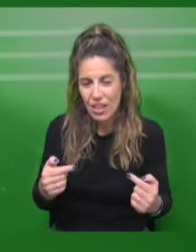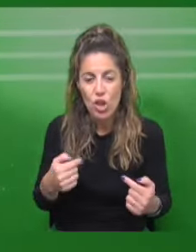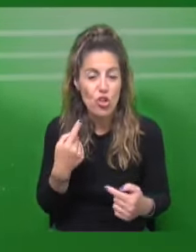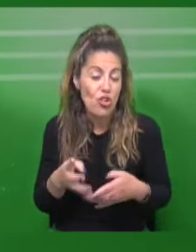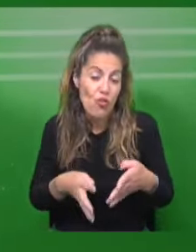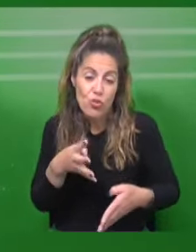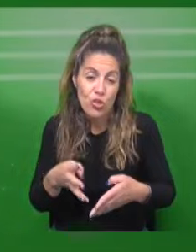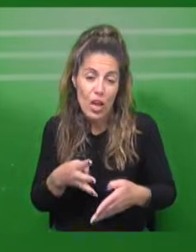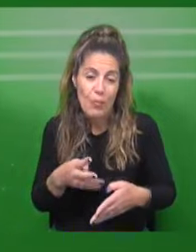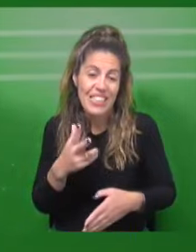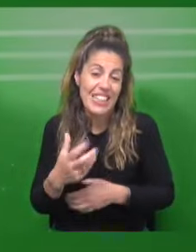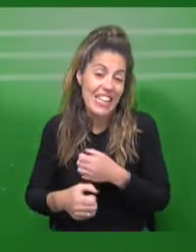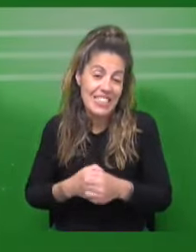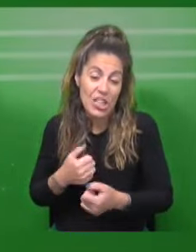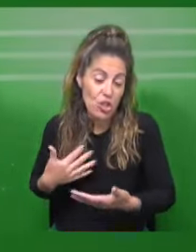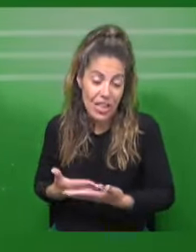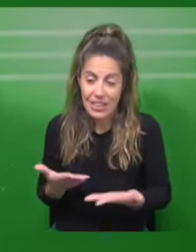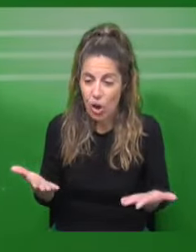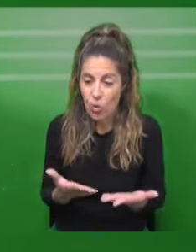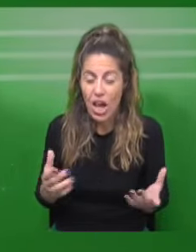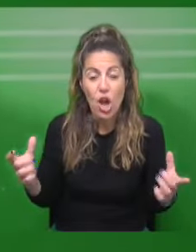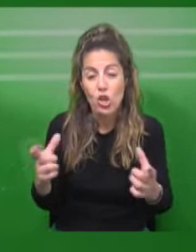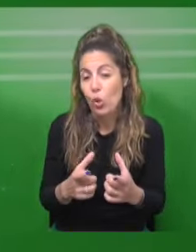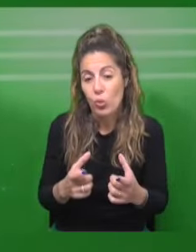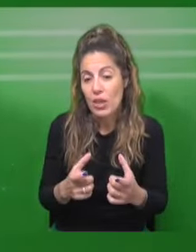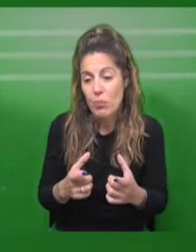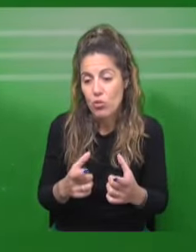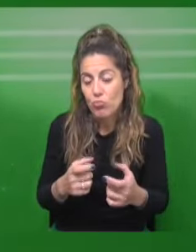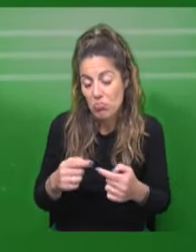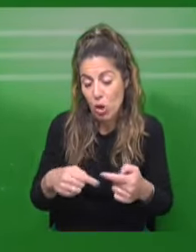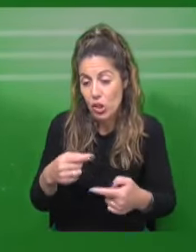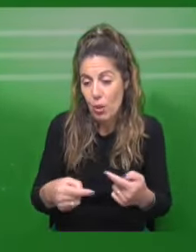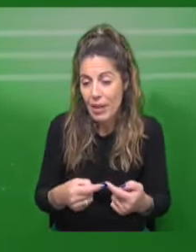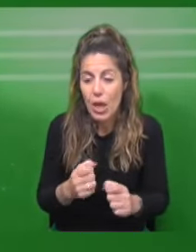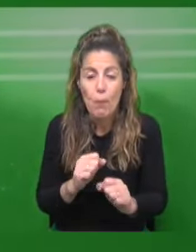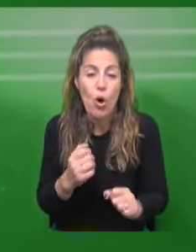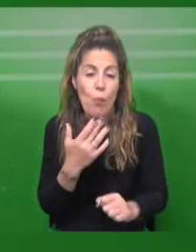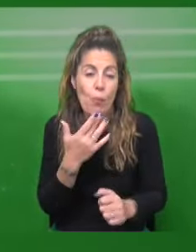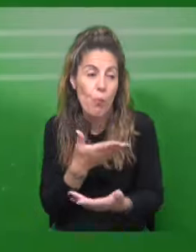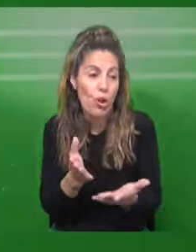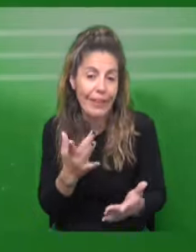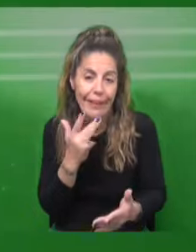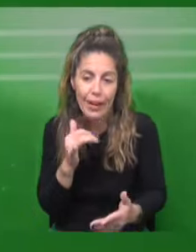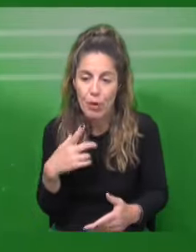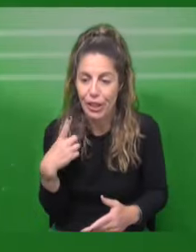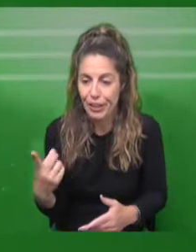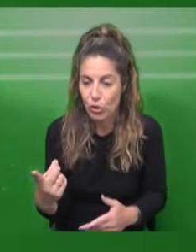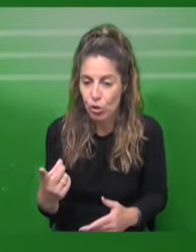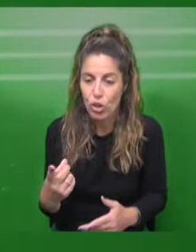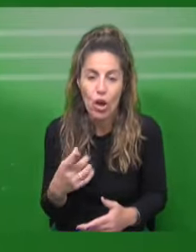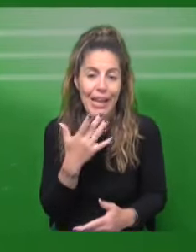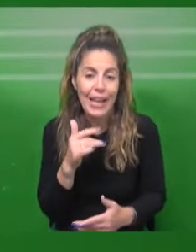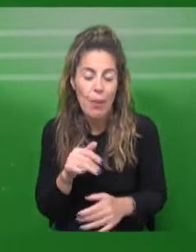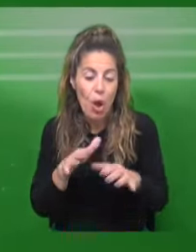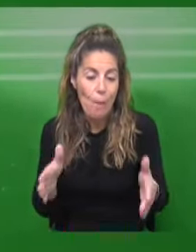funcionamos desde hace 3 años este nos reunimos regularmente le puedo poner el ejemplo del directorio le puedo poner el ejemplo de la